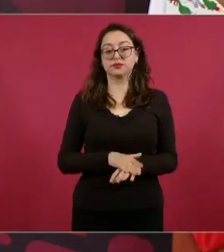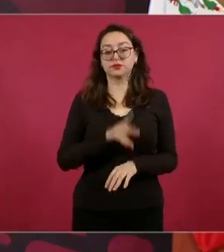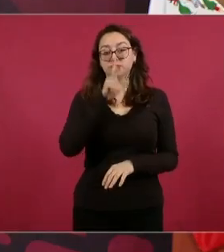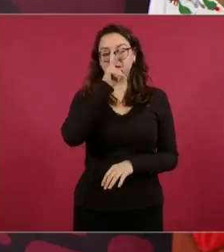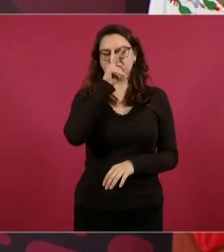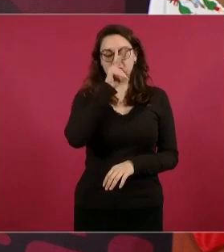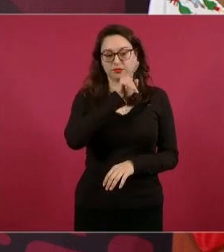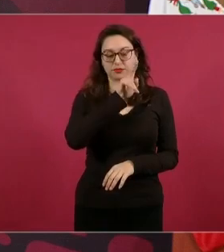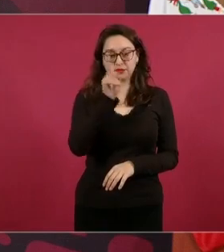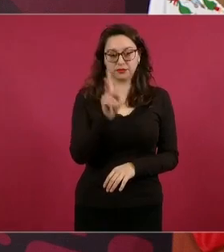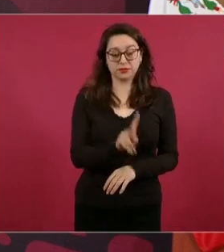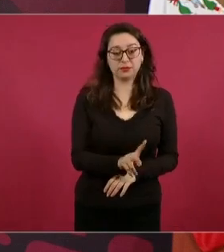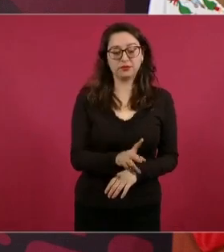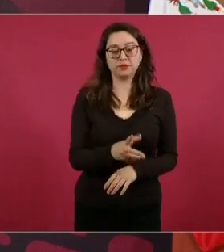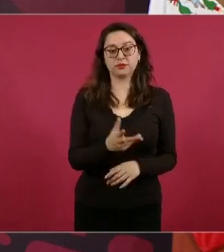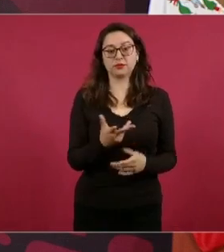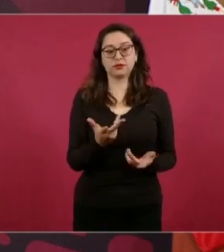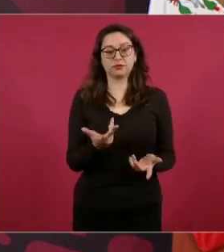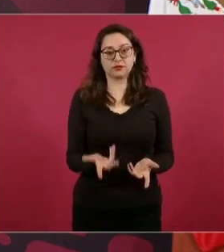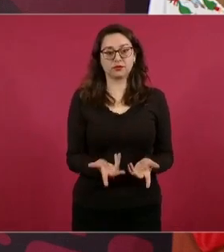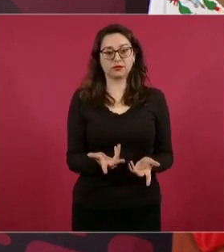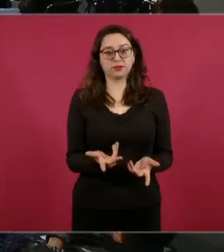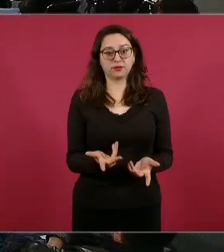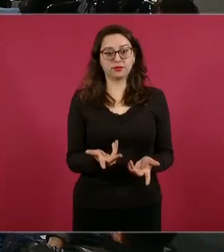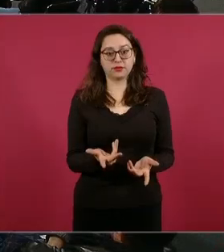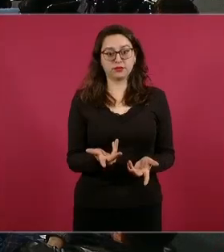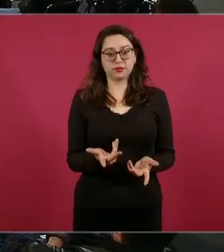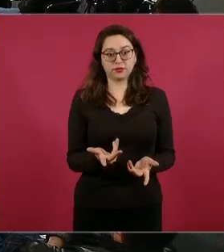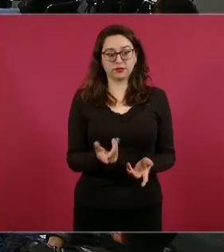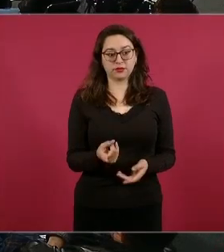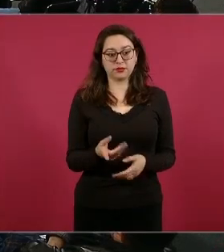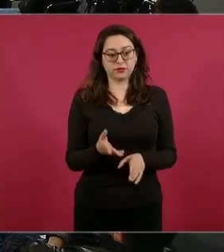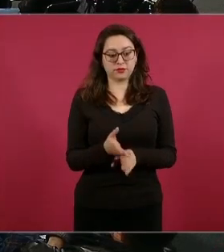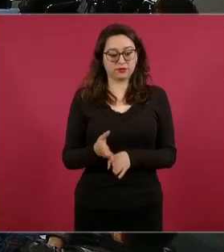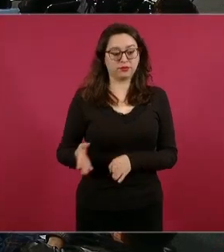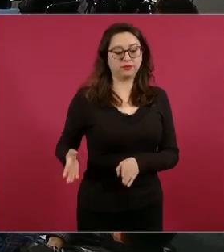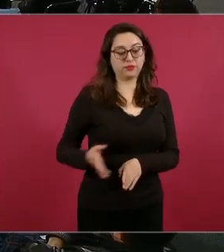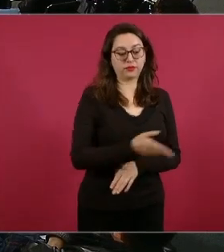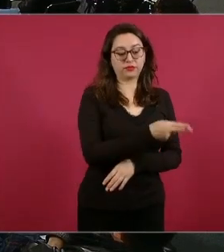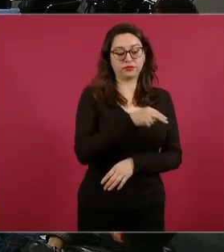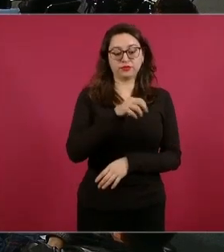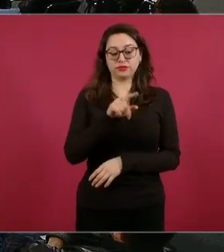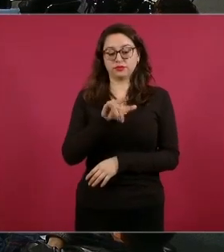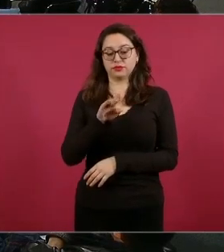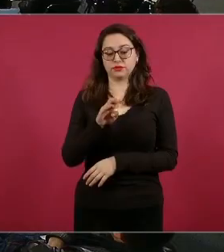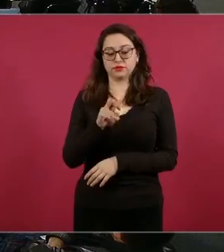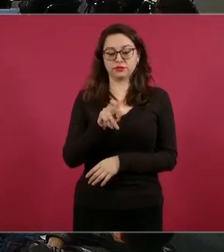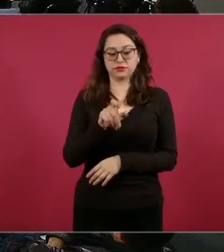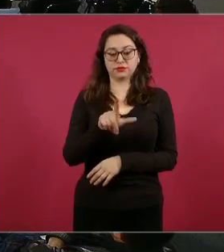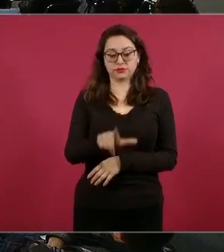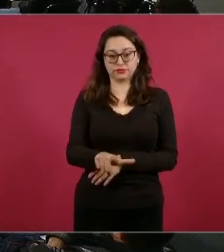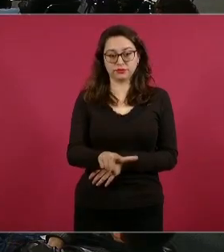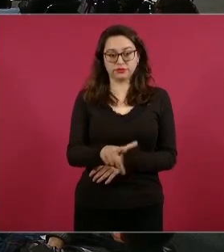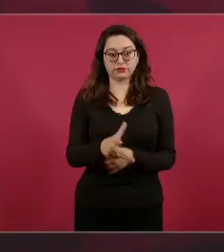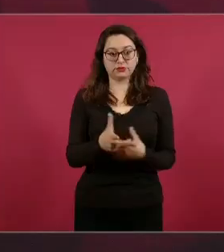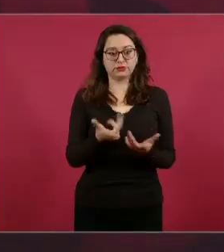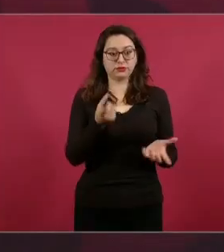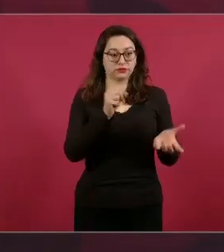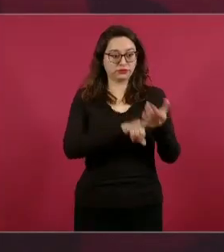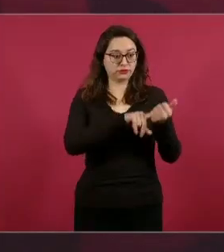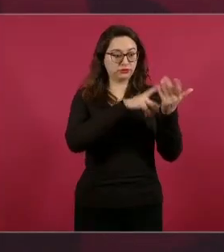tocó el auge del periodo neoliberal, en las